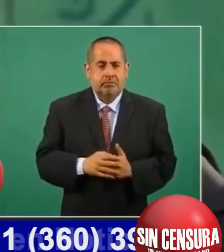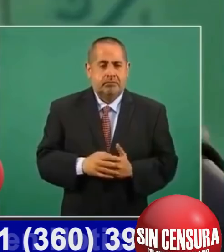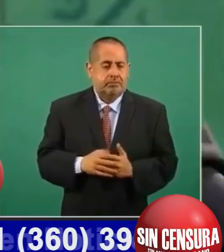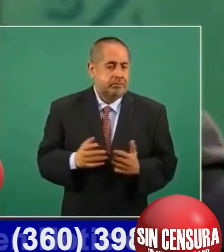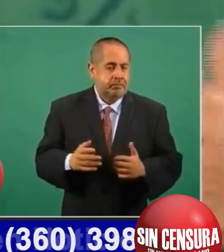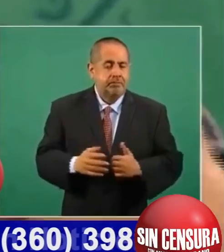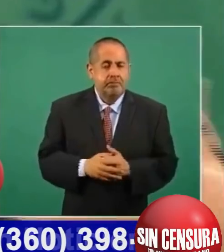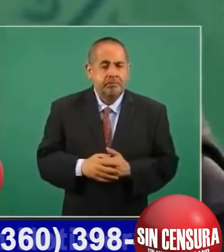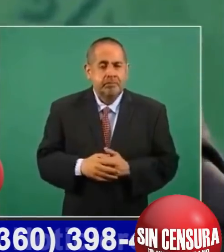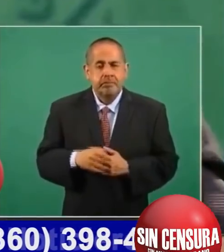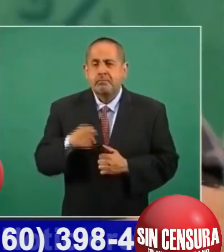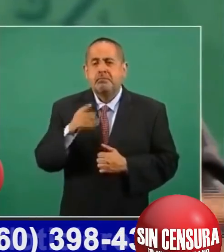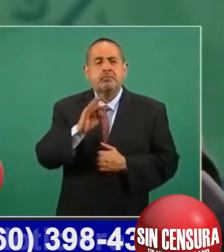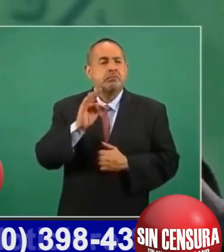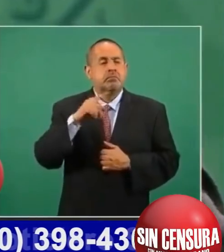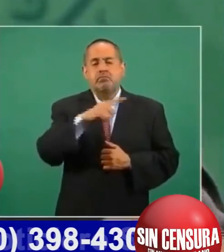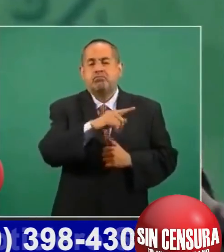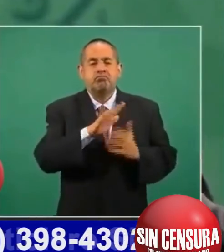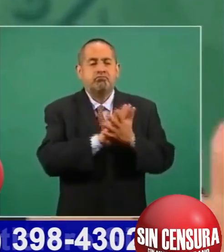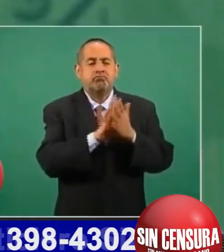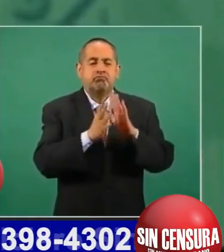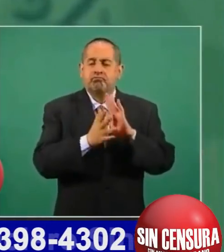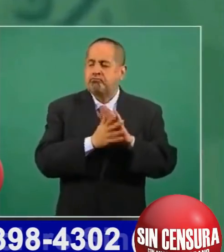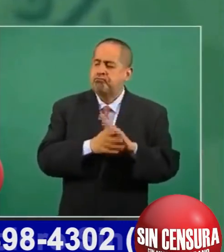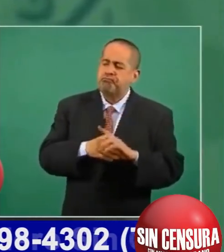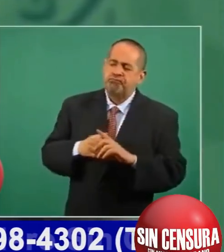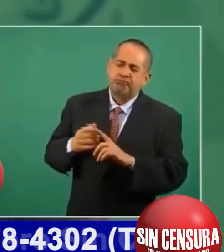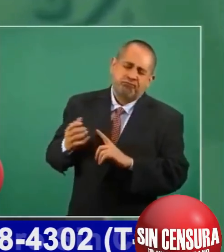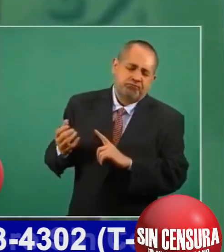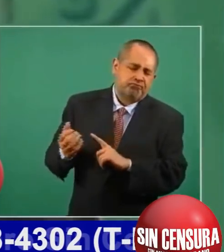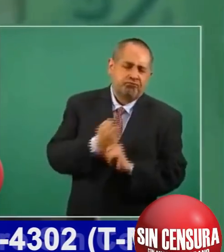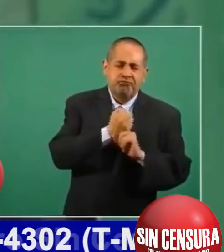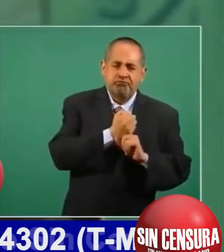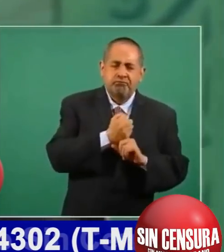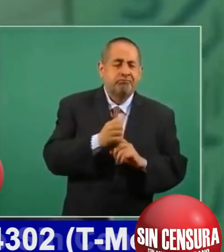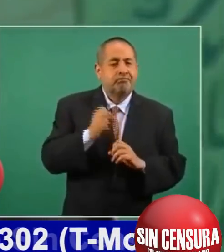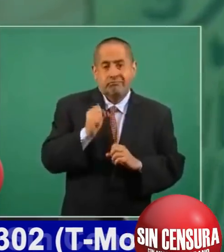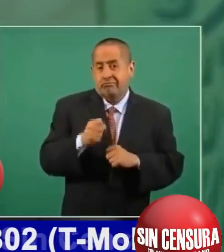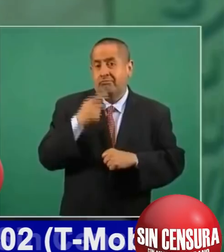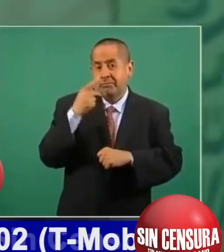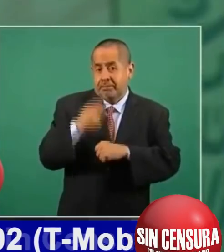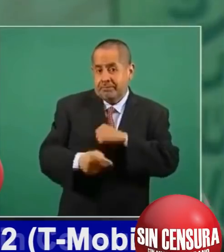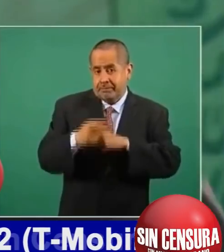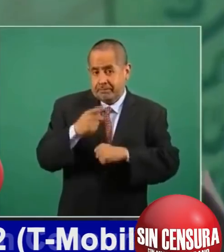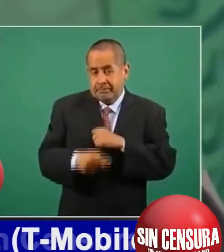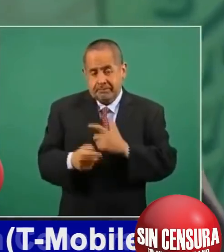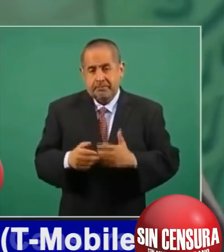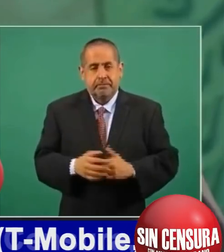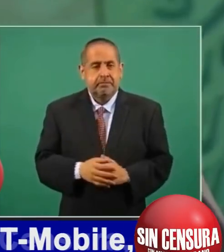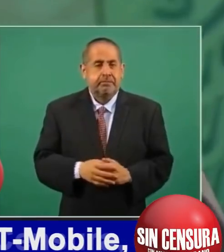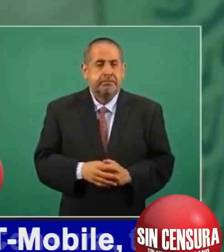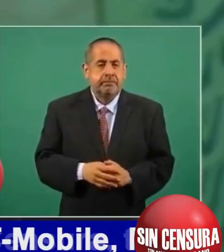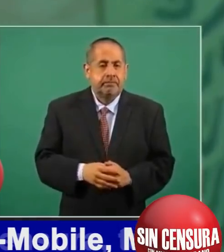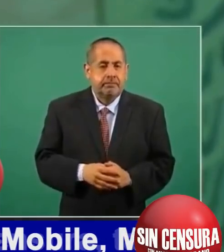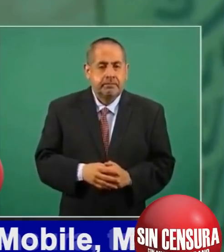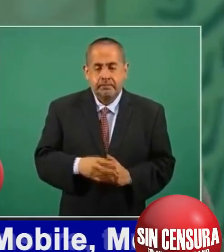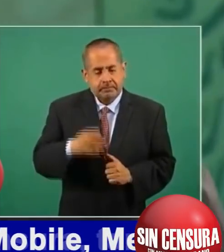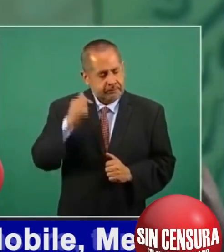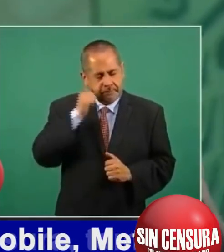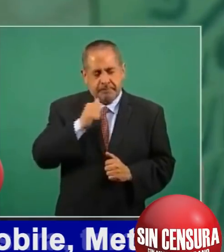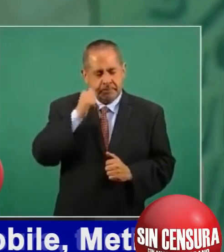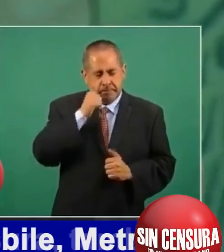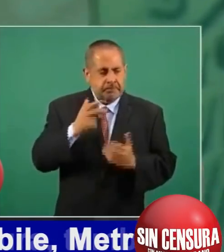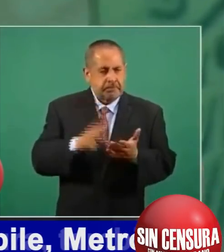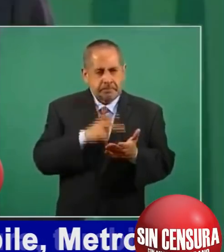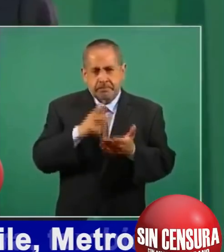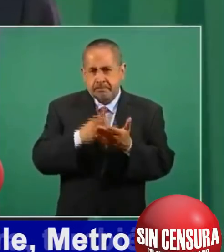y caen en manos de la delincuencia organizada, corren peligro. Eso siempre lo